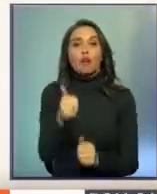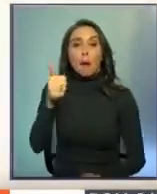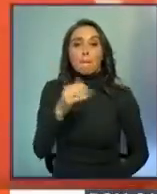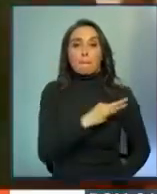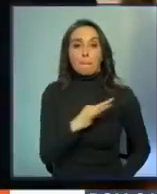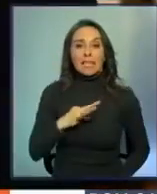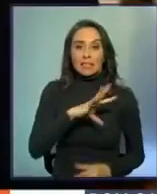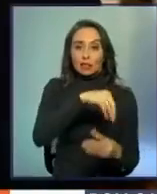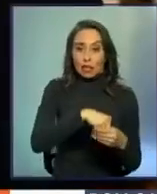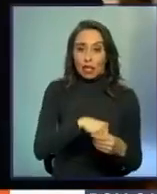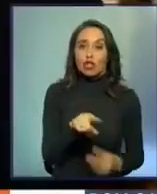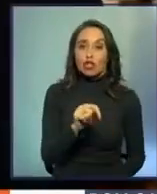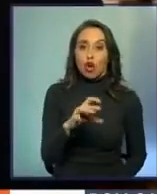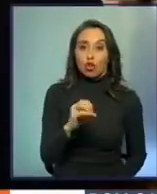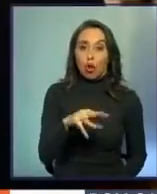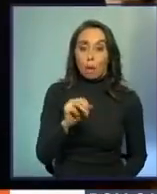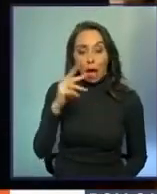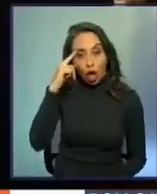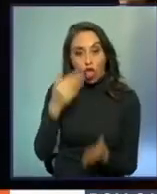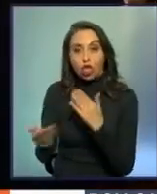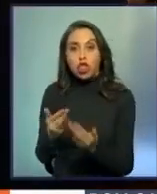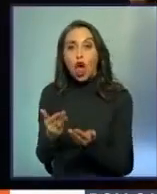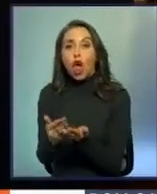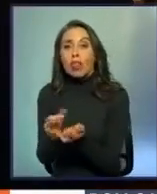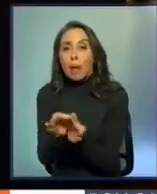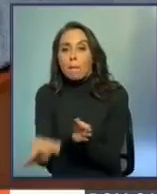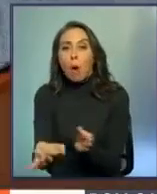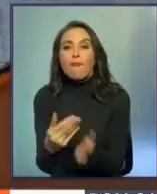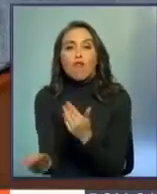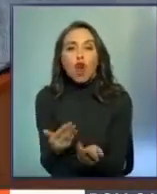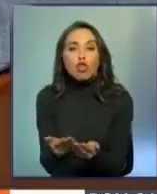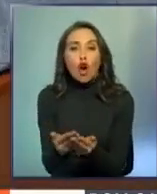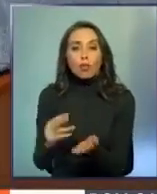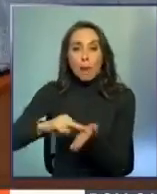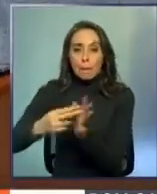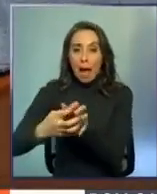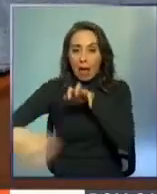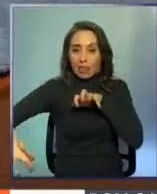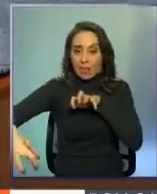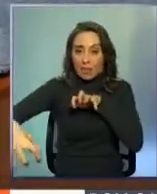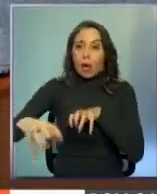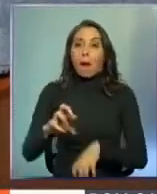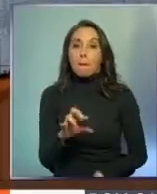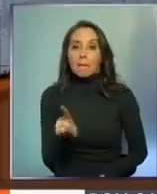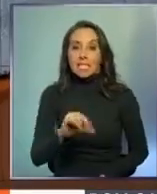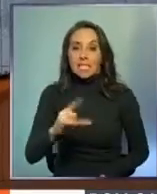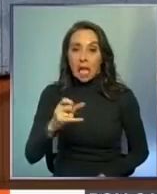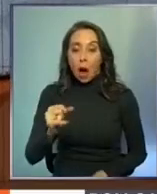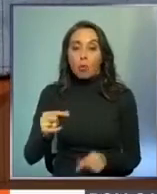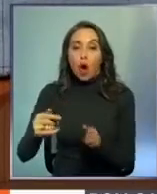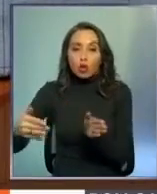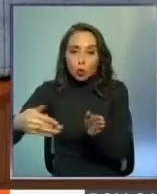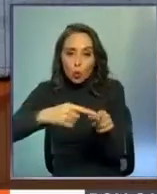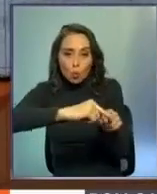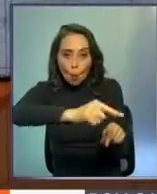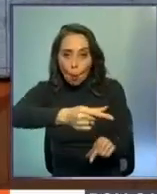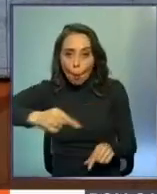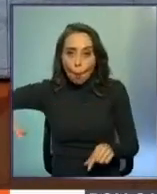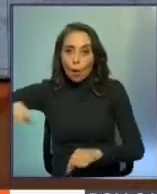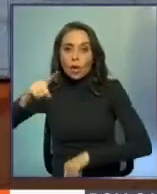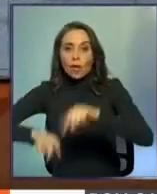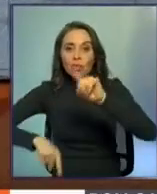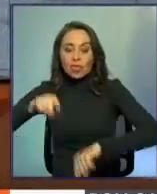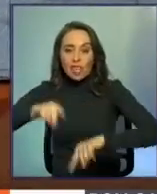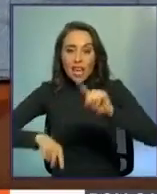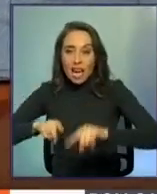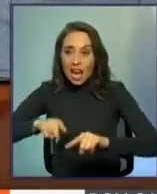punto es Pisagua. ¿Por qué Pisagua? Pisagua es una delgada franja de tierra en un sector cortado